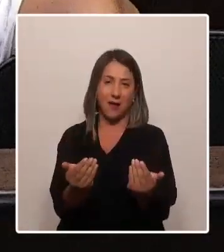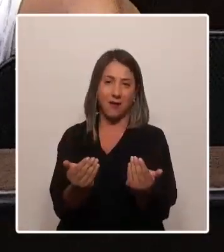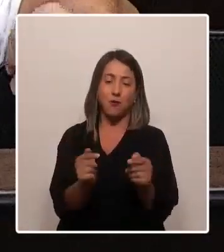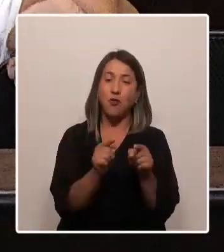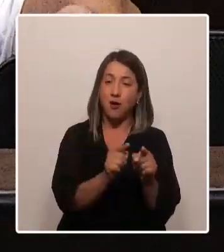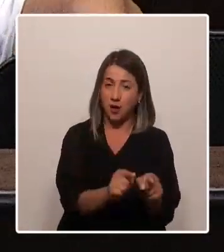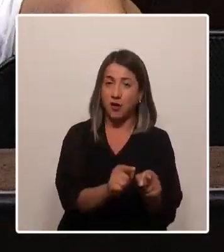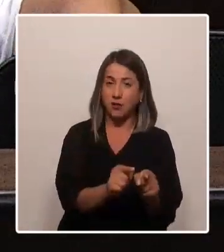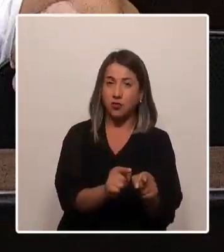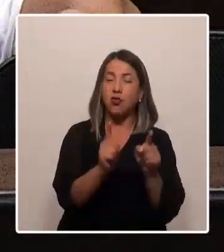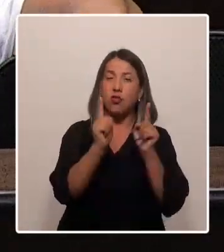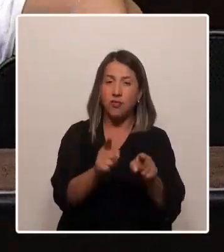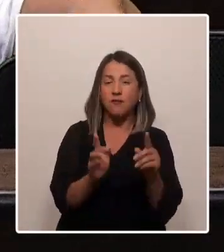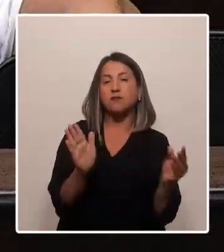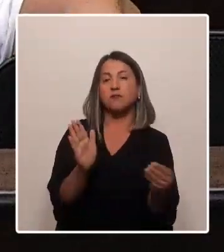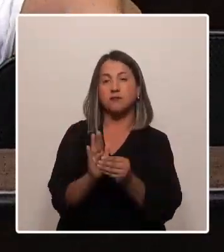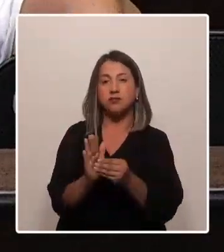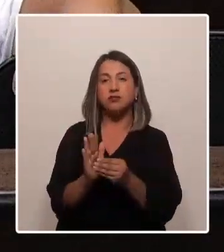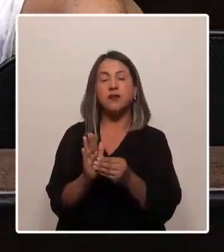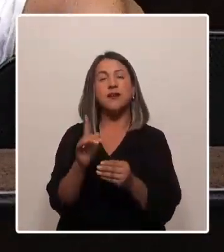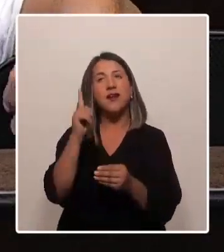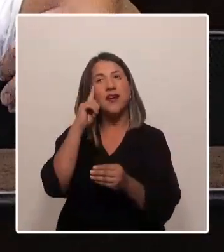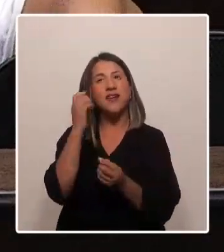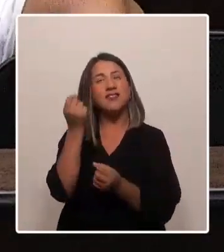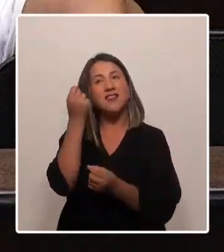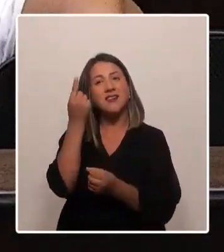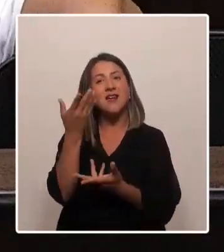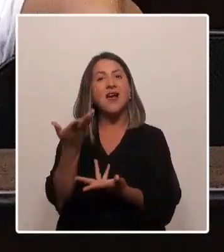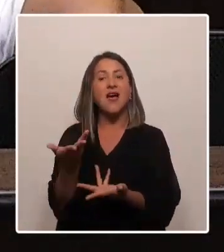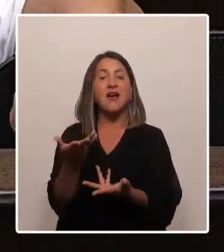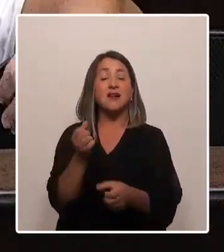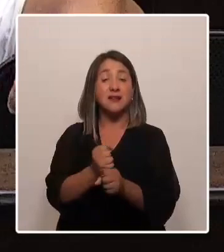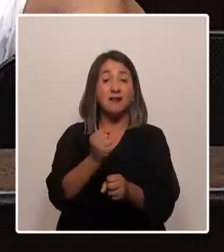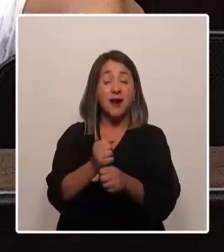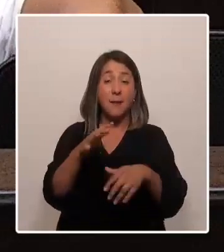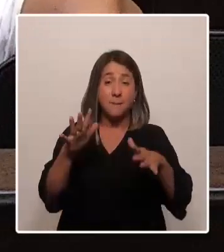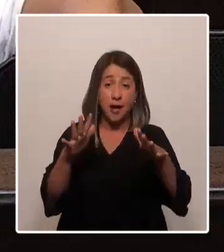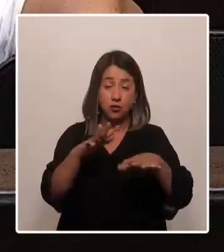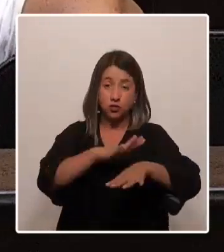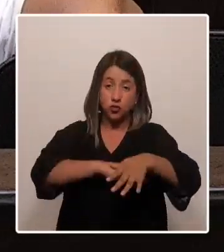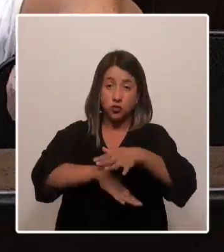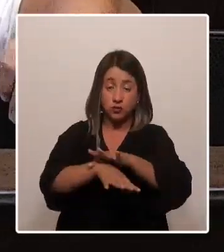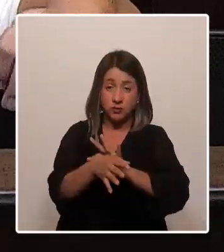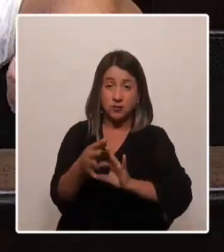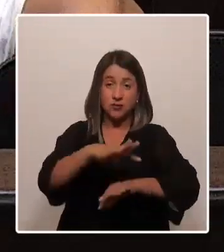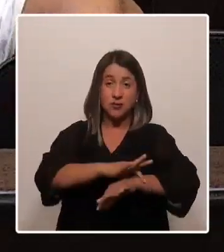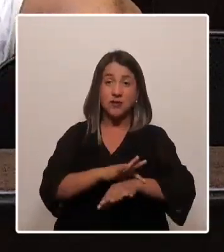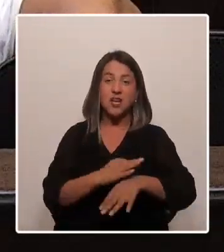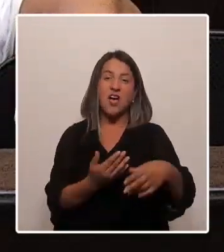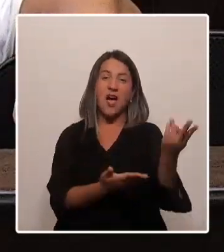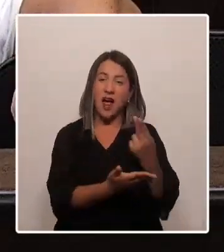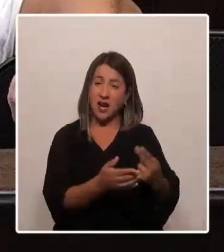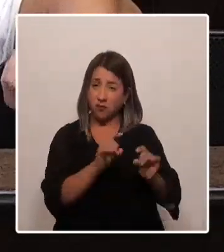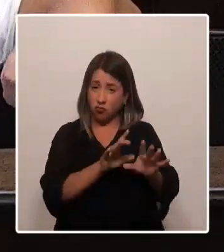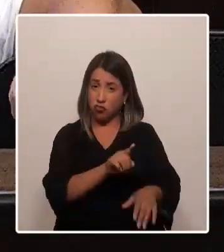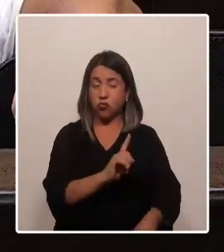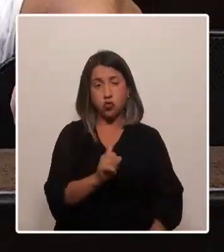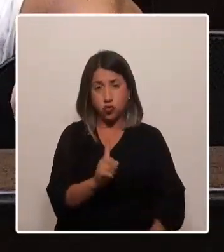se comprenda desde la lógica que un artesano, una artesana, no es un artista, es quien plasma esto